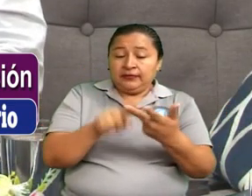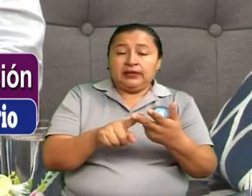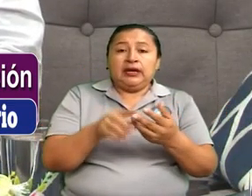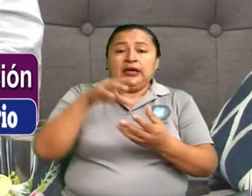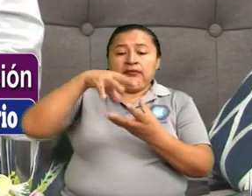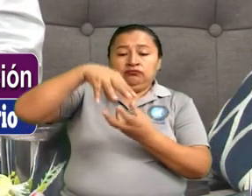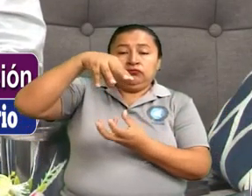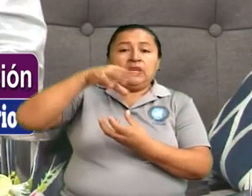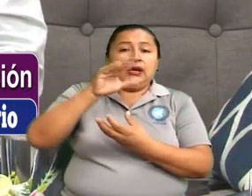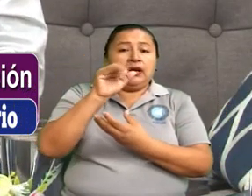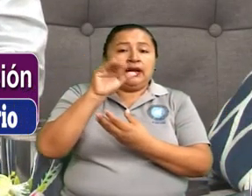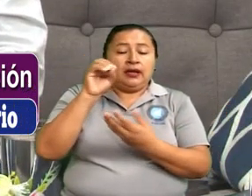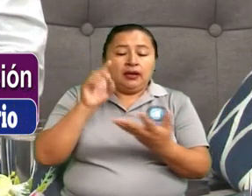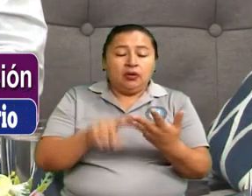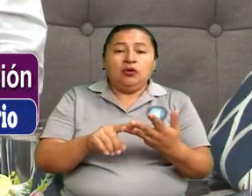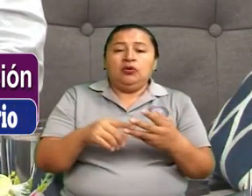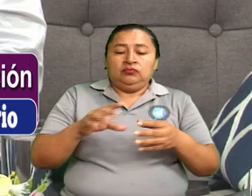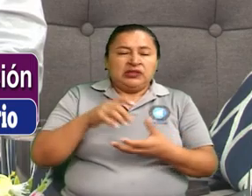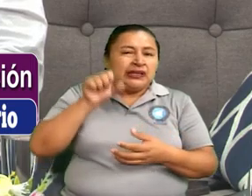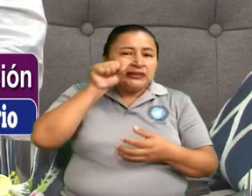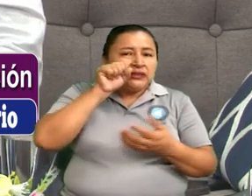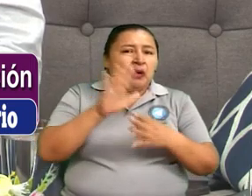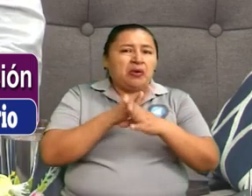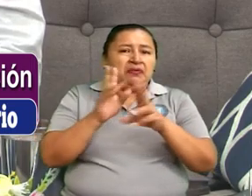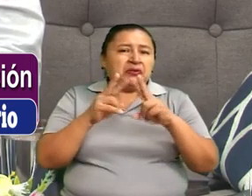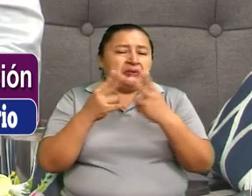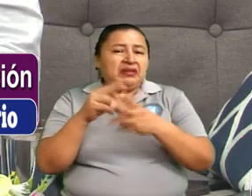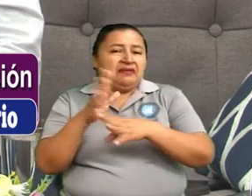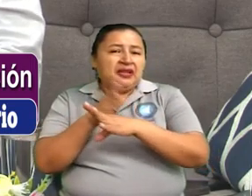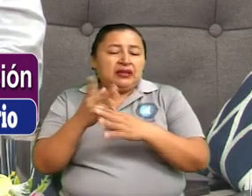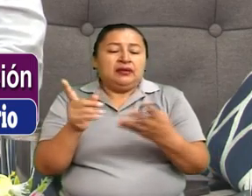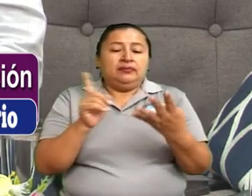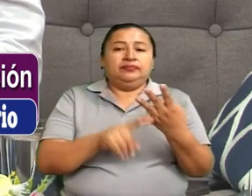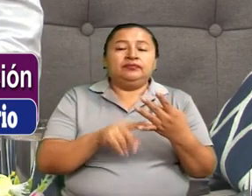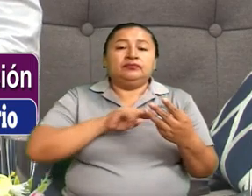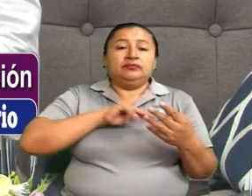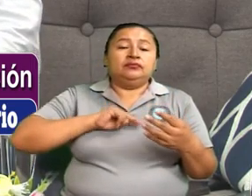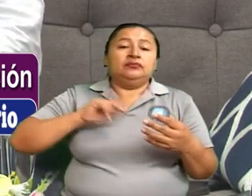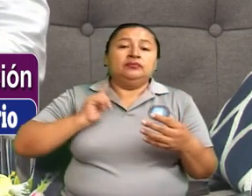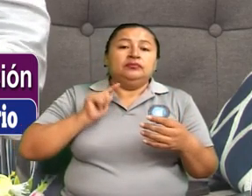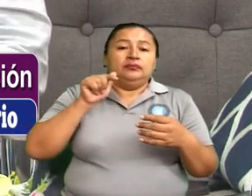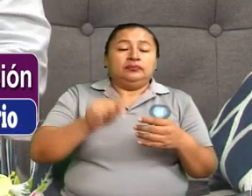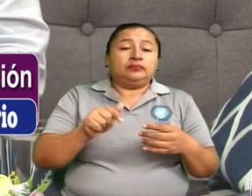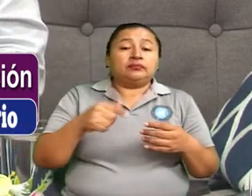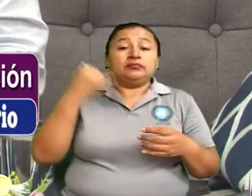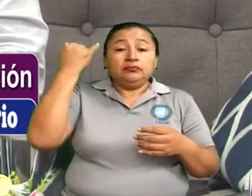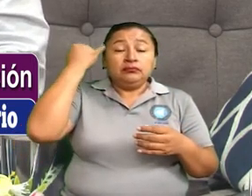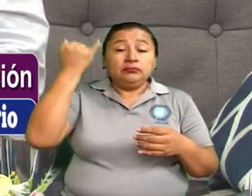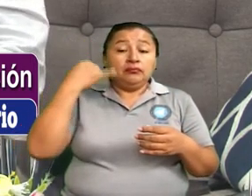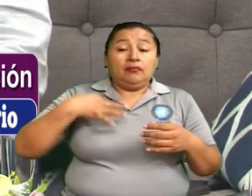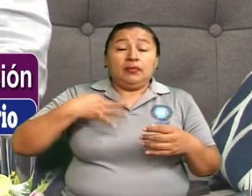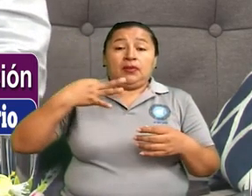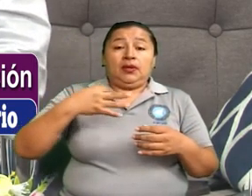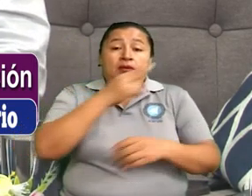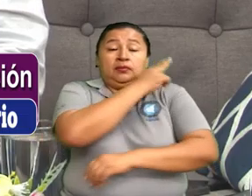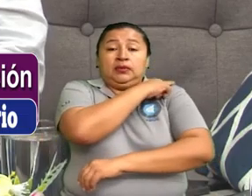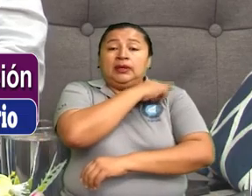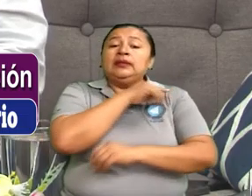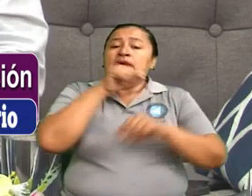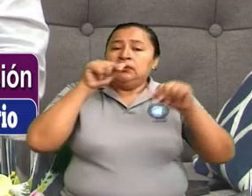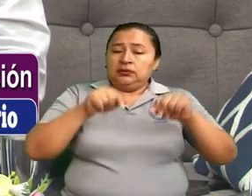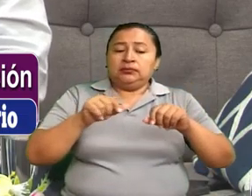cacao, apoyo a la producción de hortalizas. Entonces, nosotros contamos de que esa voluntad de nuestro comandante va acompañada de